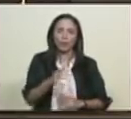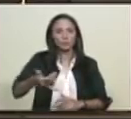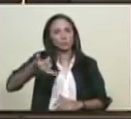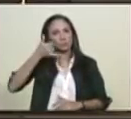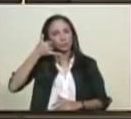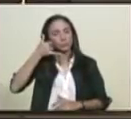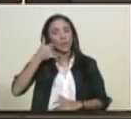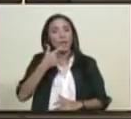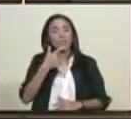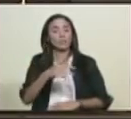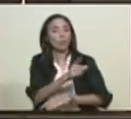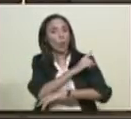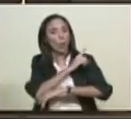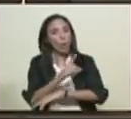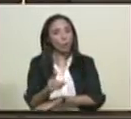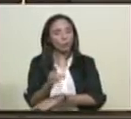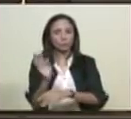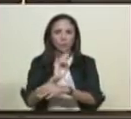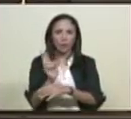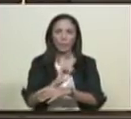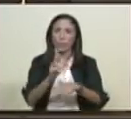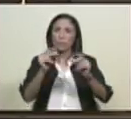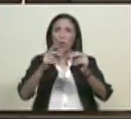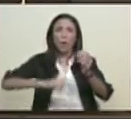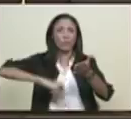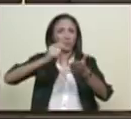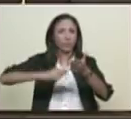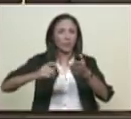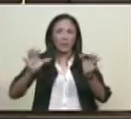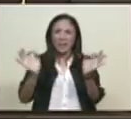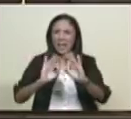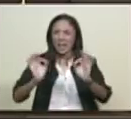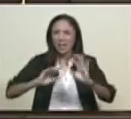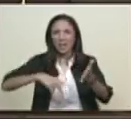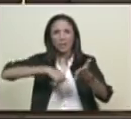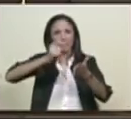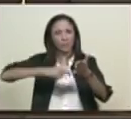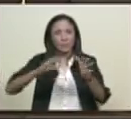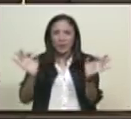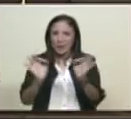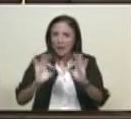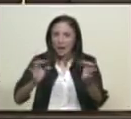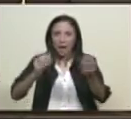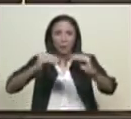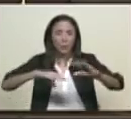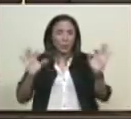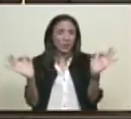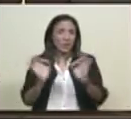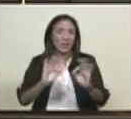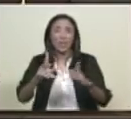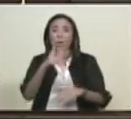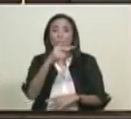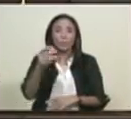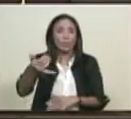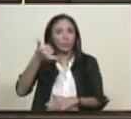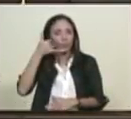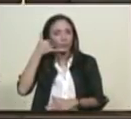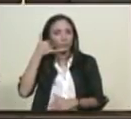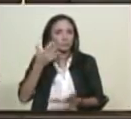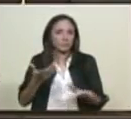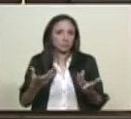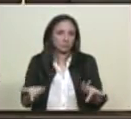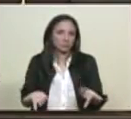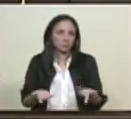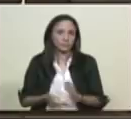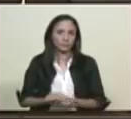la orden de no firmar el acuerdo que ya había sido consensuado con la presencia